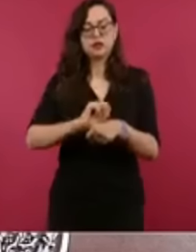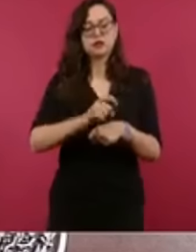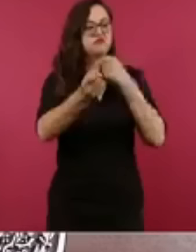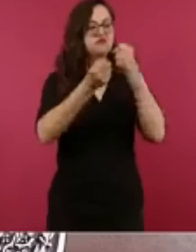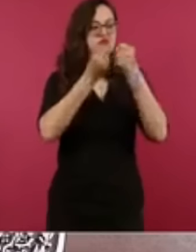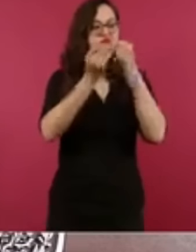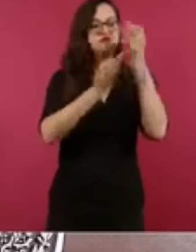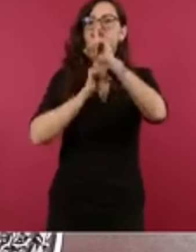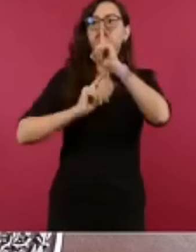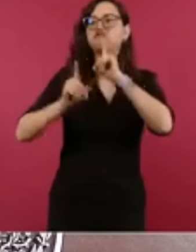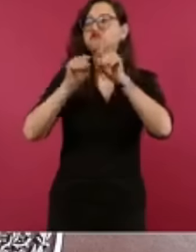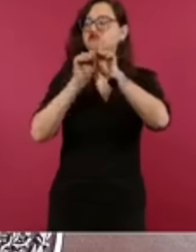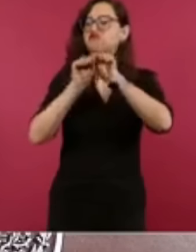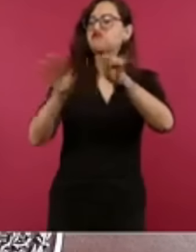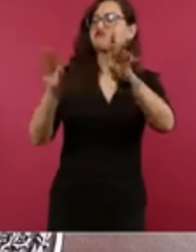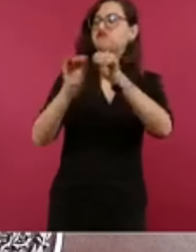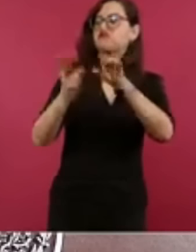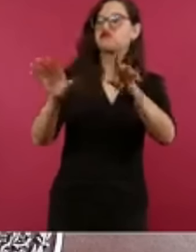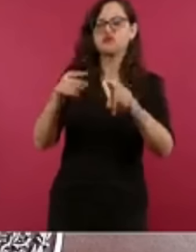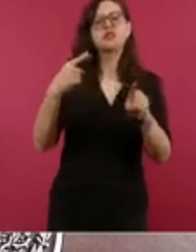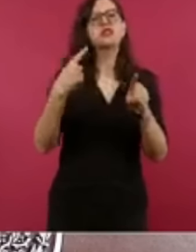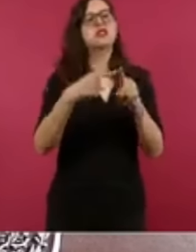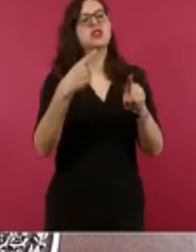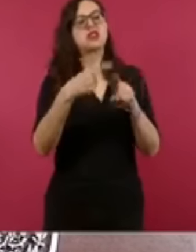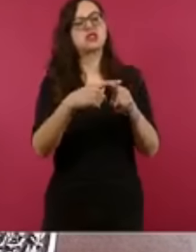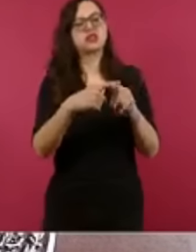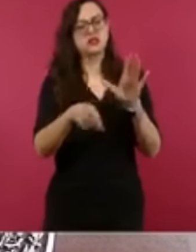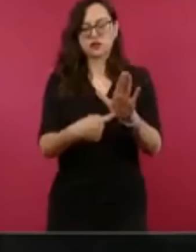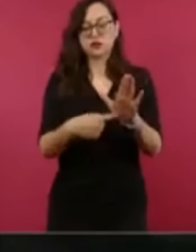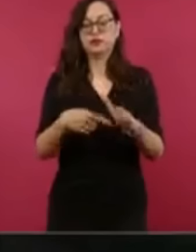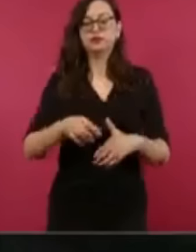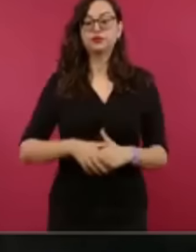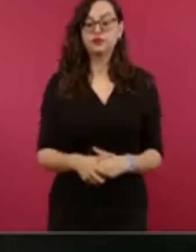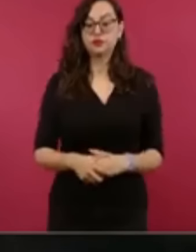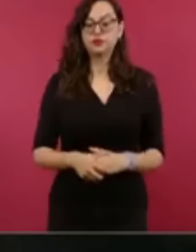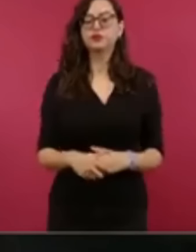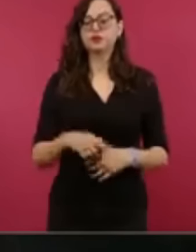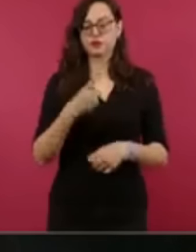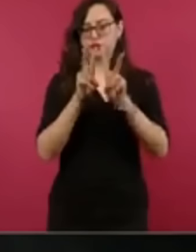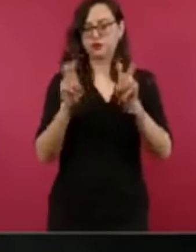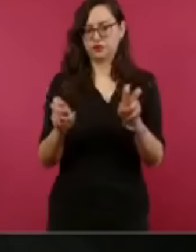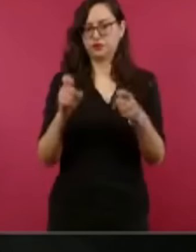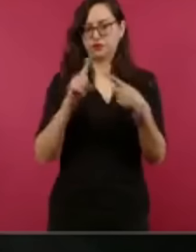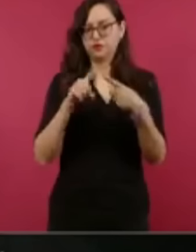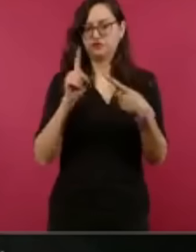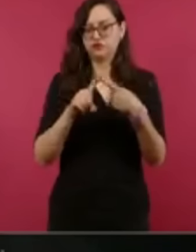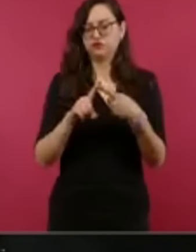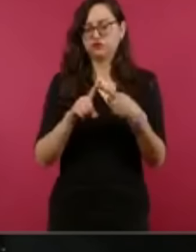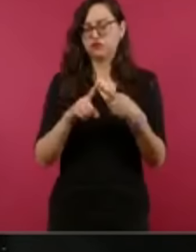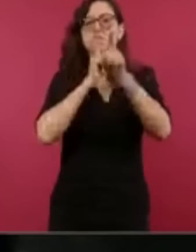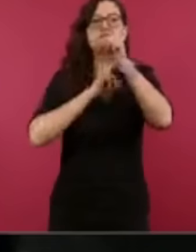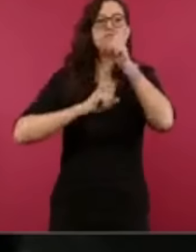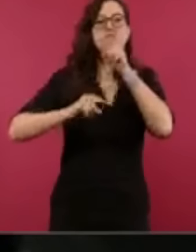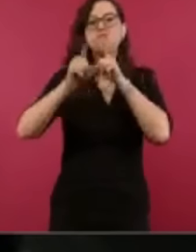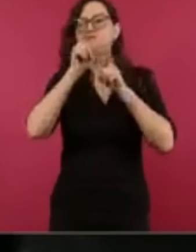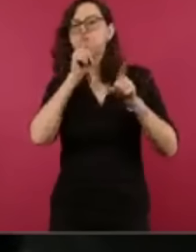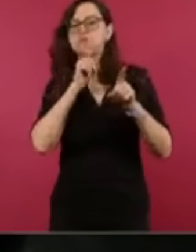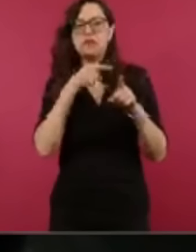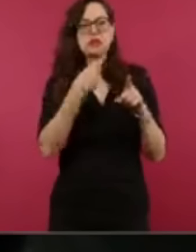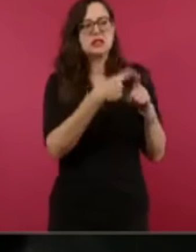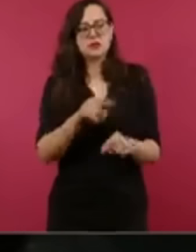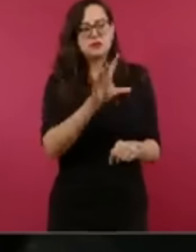semana. Primero vamos con las mentiras de la semana, que pues es una